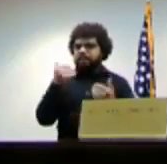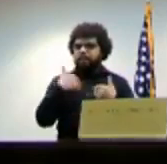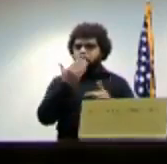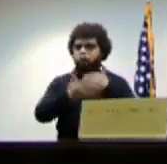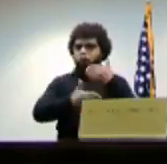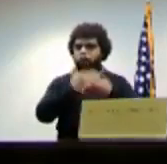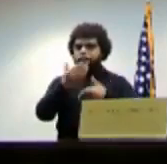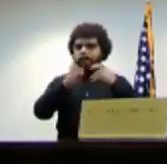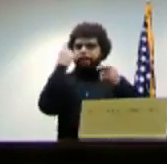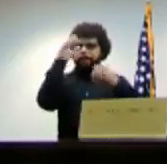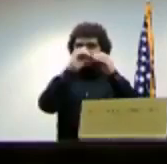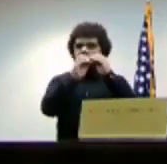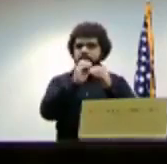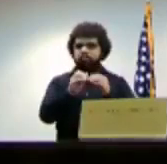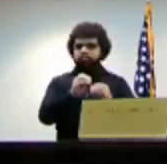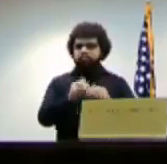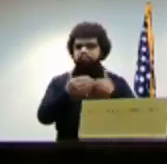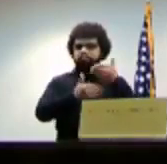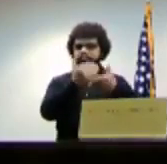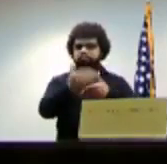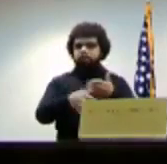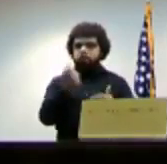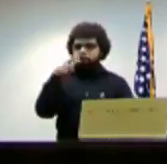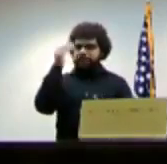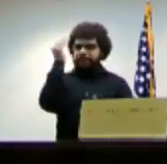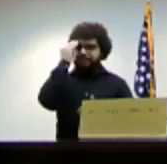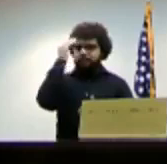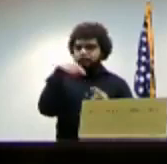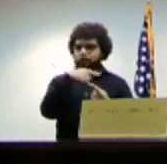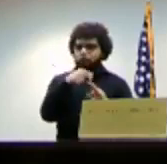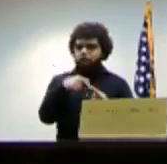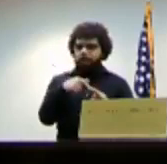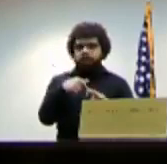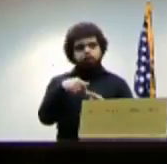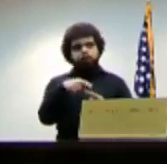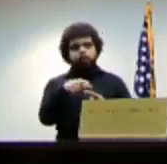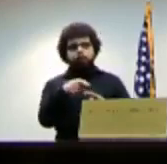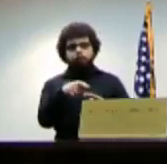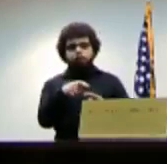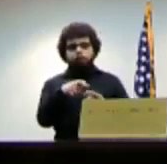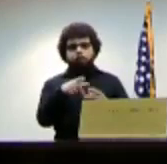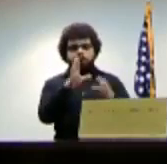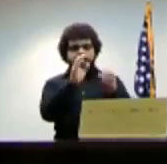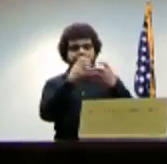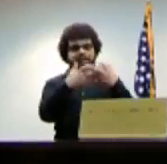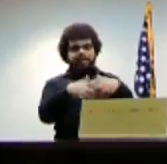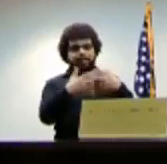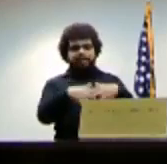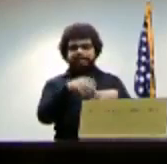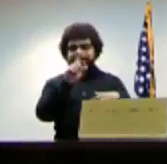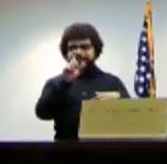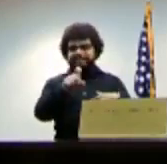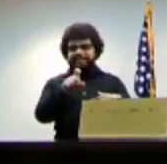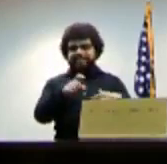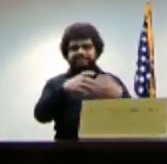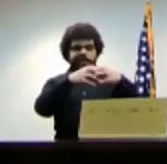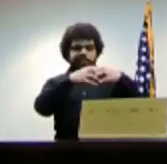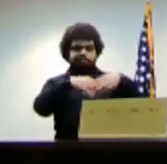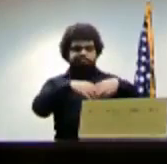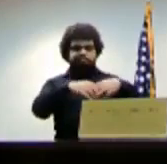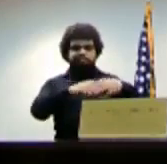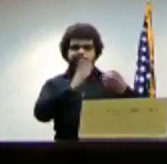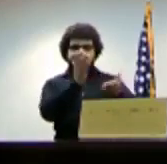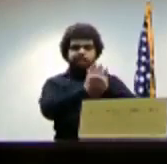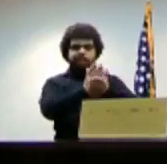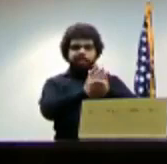van a sacar, ustedes proyectan cuándo van a sacar una de estas plantas generatrices de servicio para el mantenimiento,